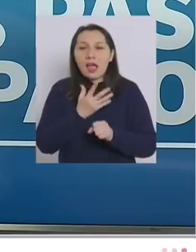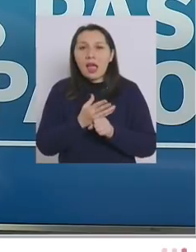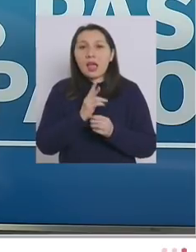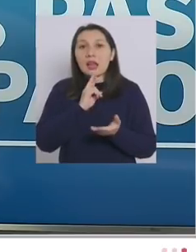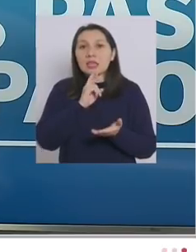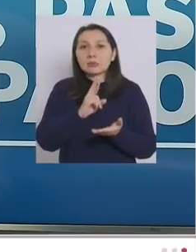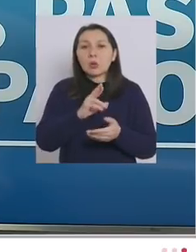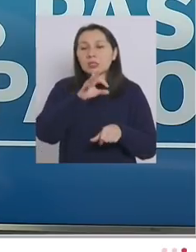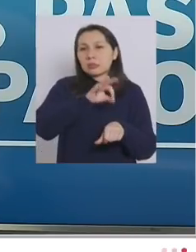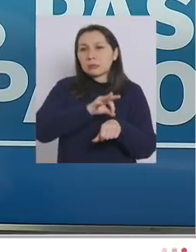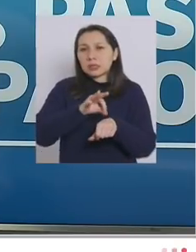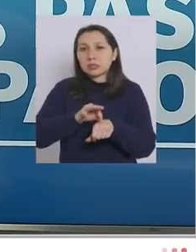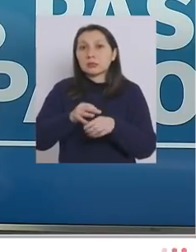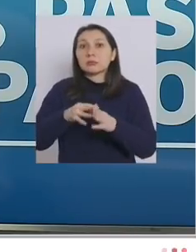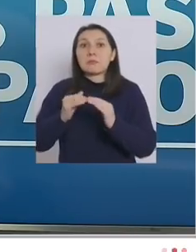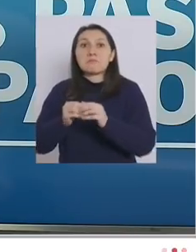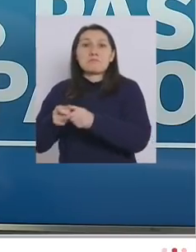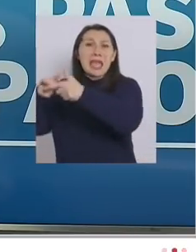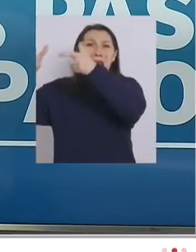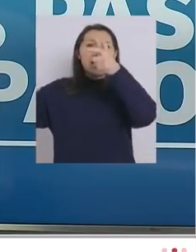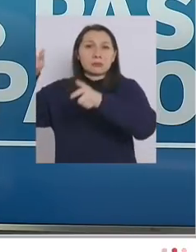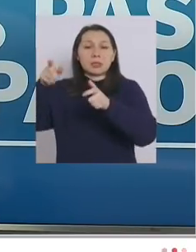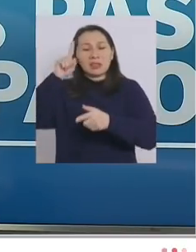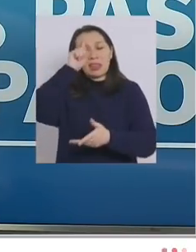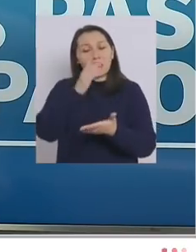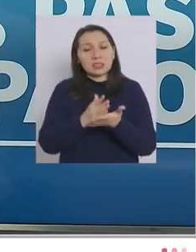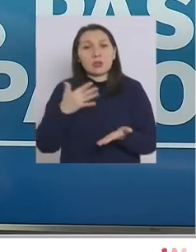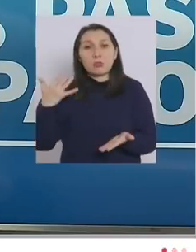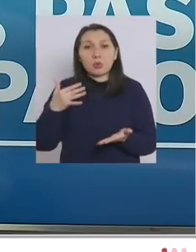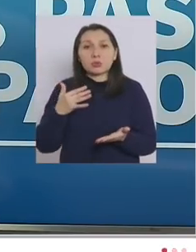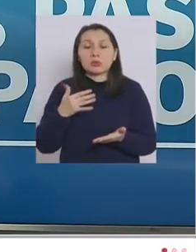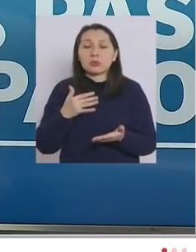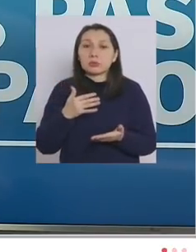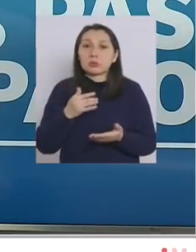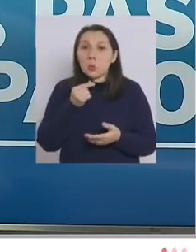resultados clínicos de gran escala, porque la decisión importante es relativamente pronto.